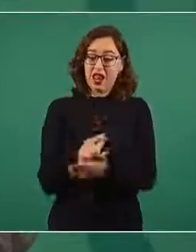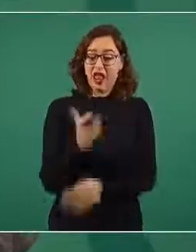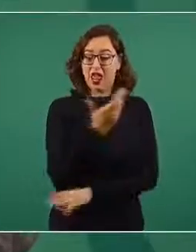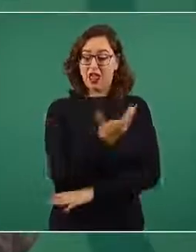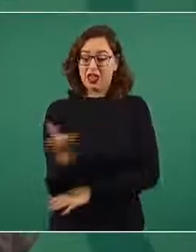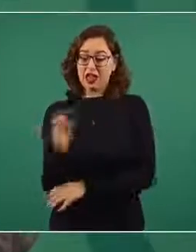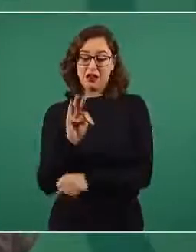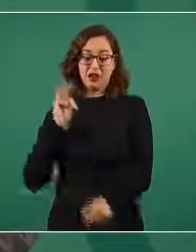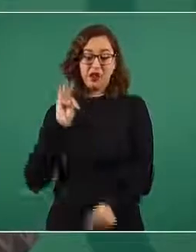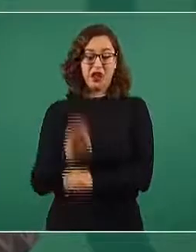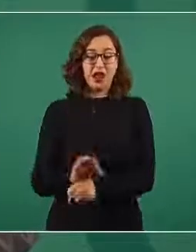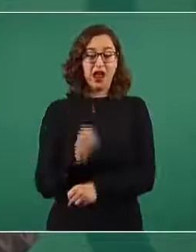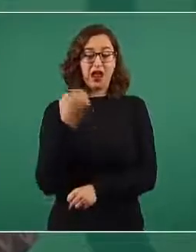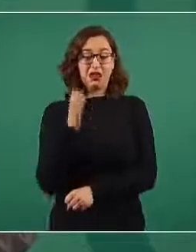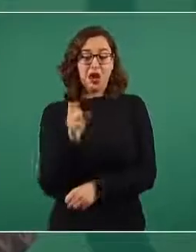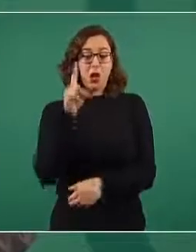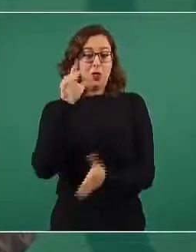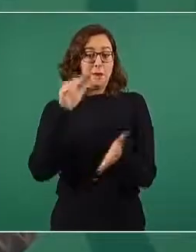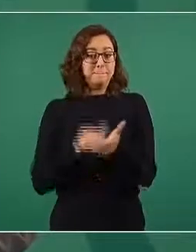de 1915.